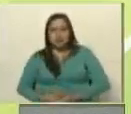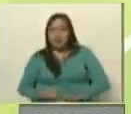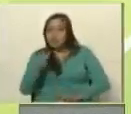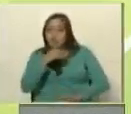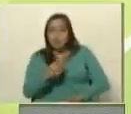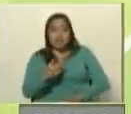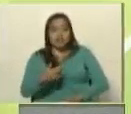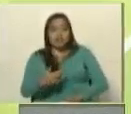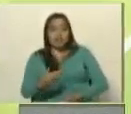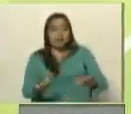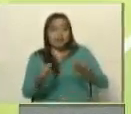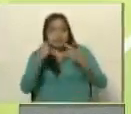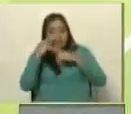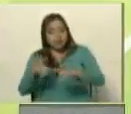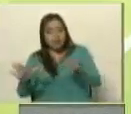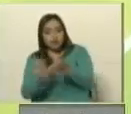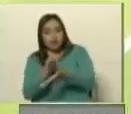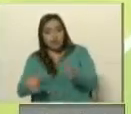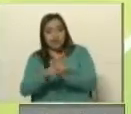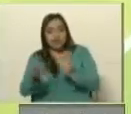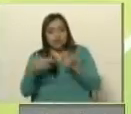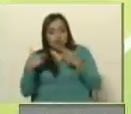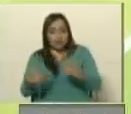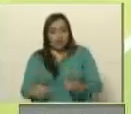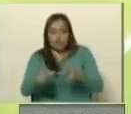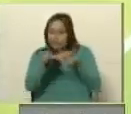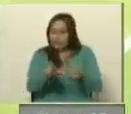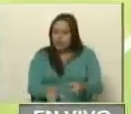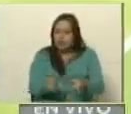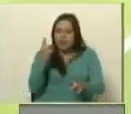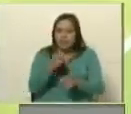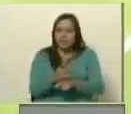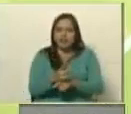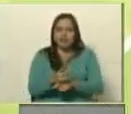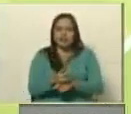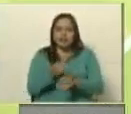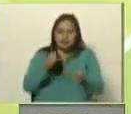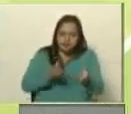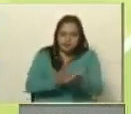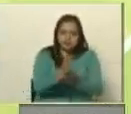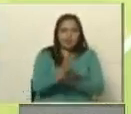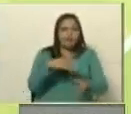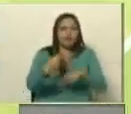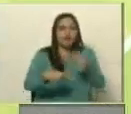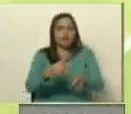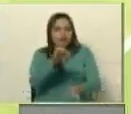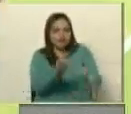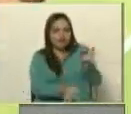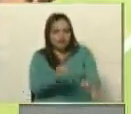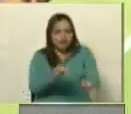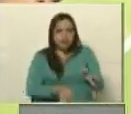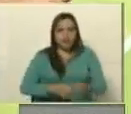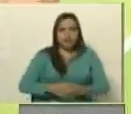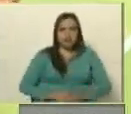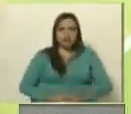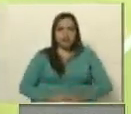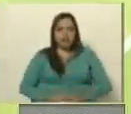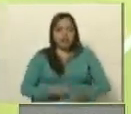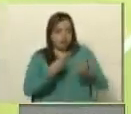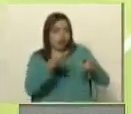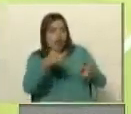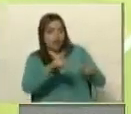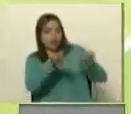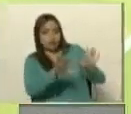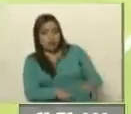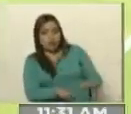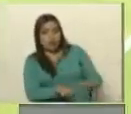los derechos humanos, porque obviamente, bueno, son personas que deben seguir un curso judicial y que se imponga las penas. Pero se ha parado esa investigación.